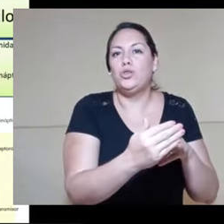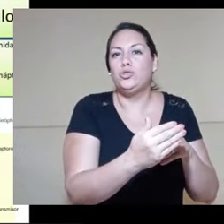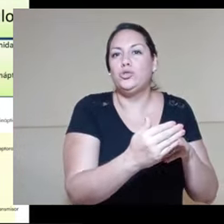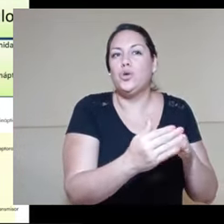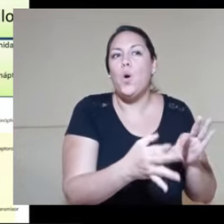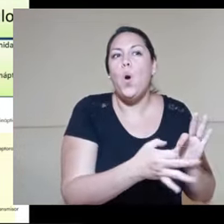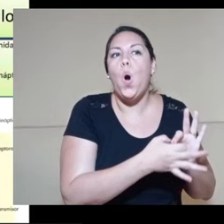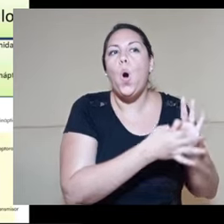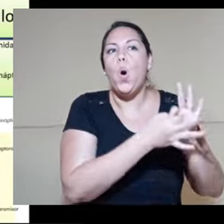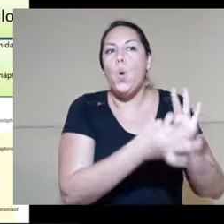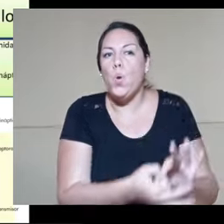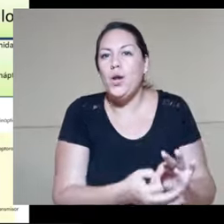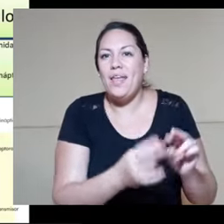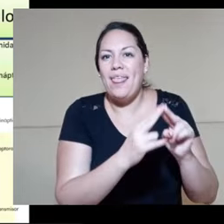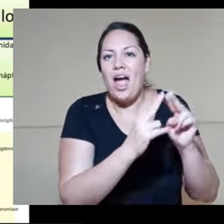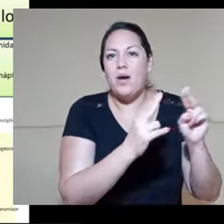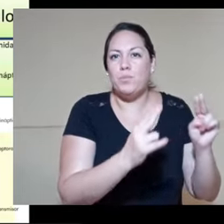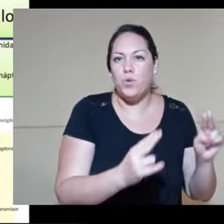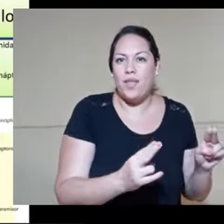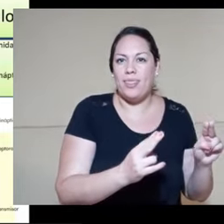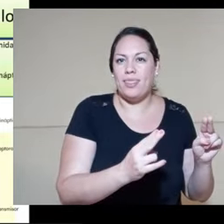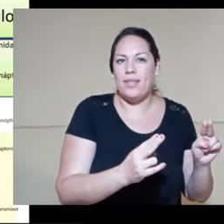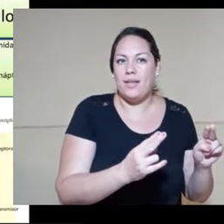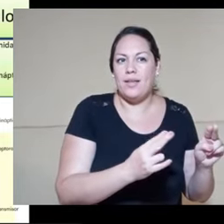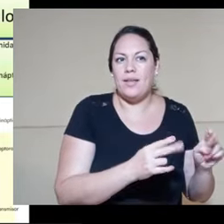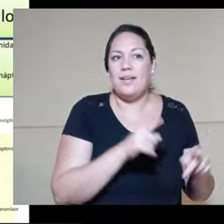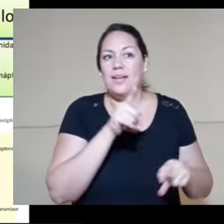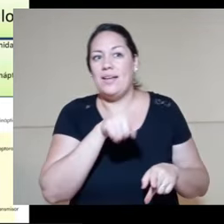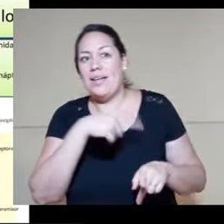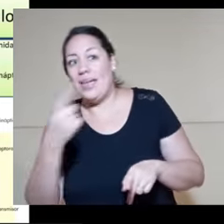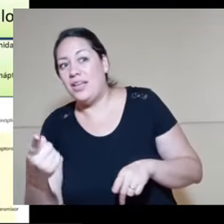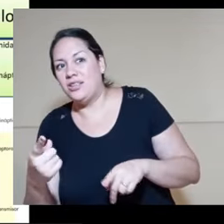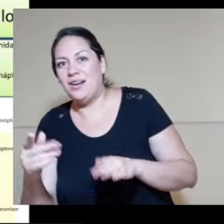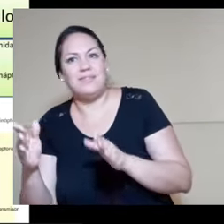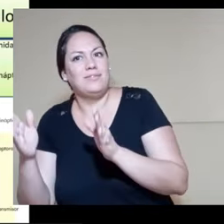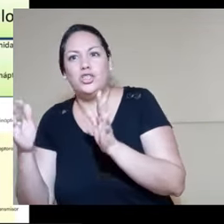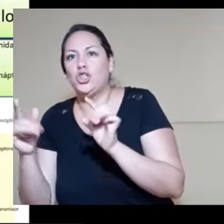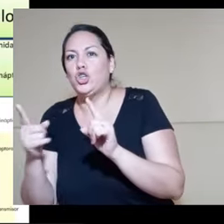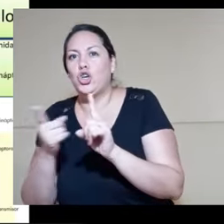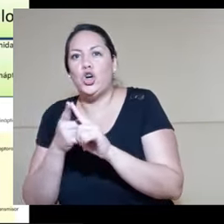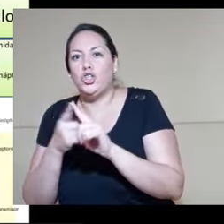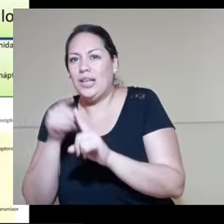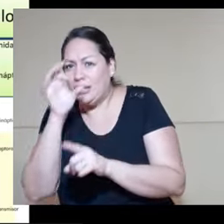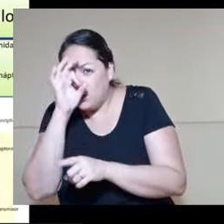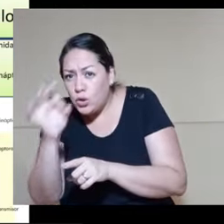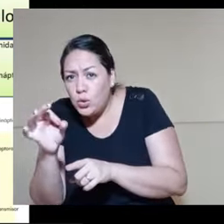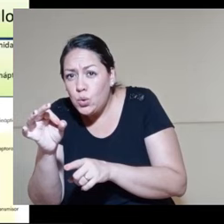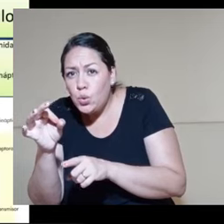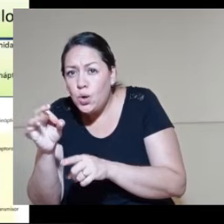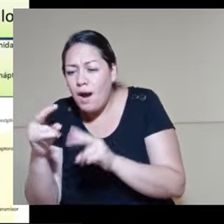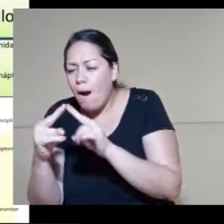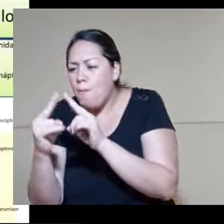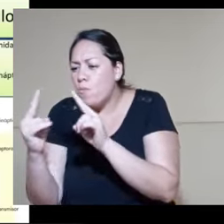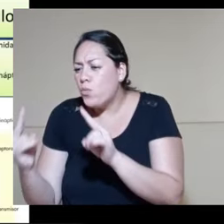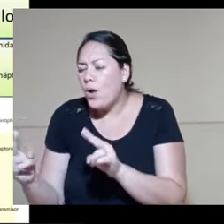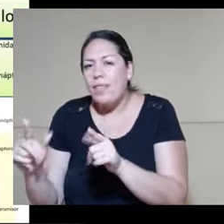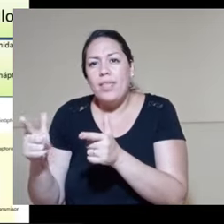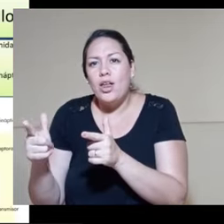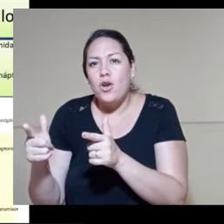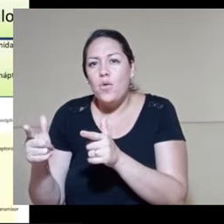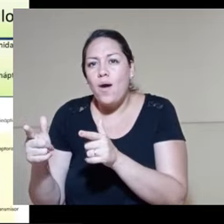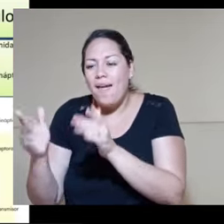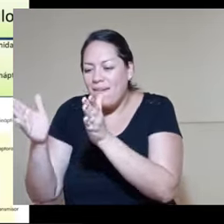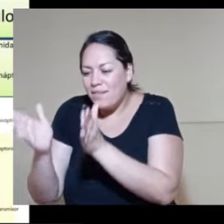pre y pos, están unidas y comparten canales. A diferencia de estas que no están unidas, no se tocan,